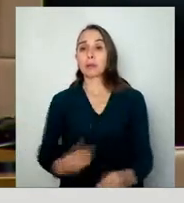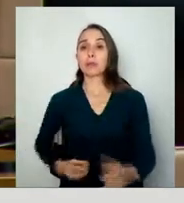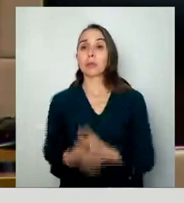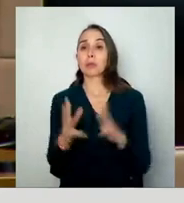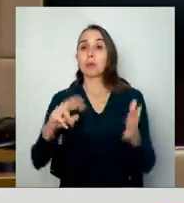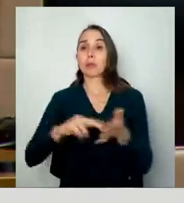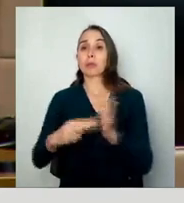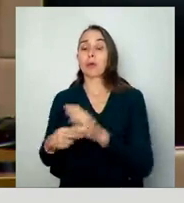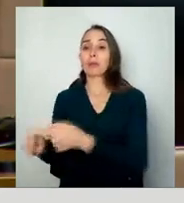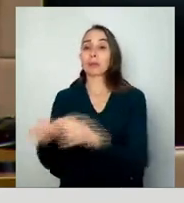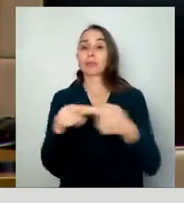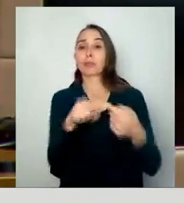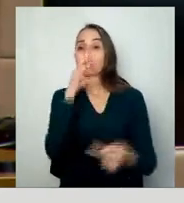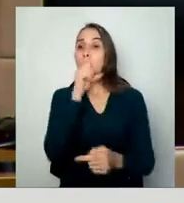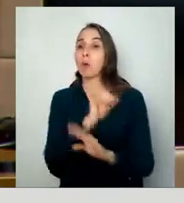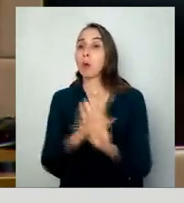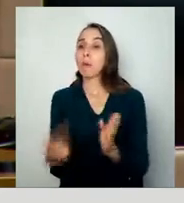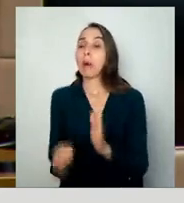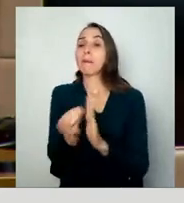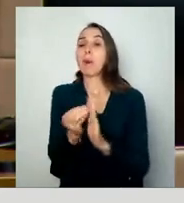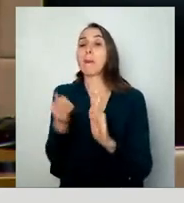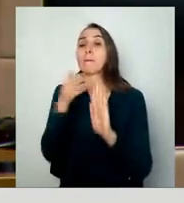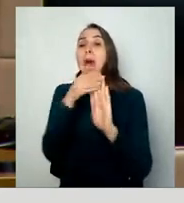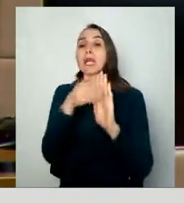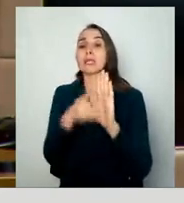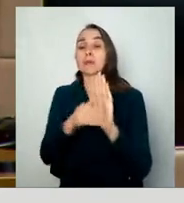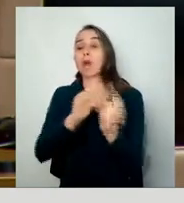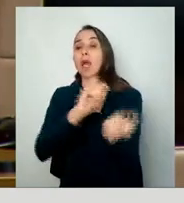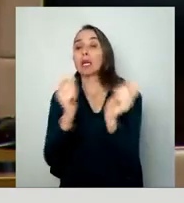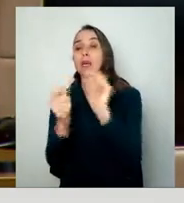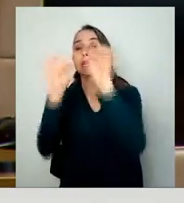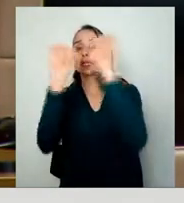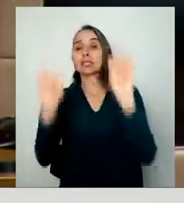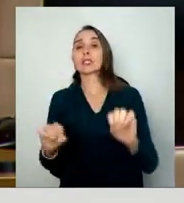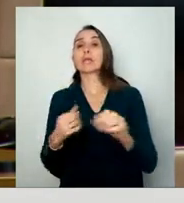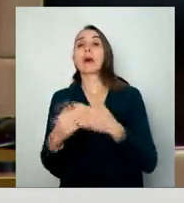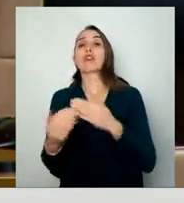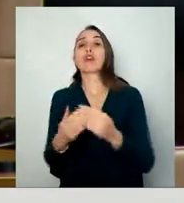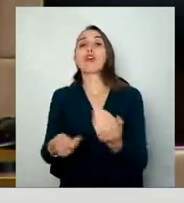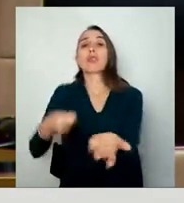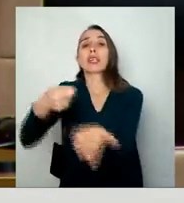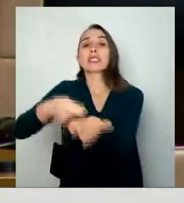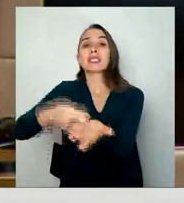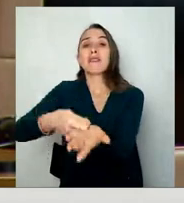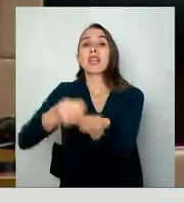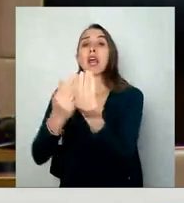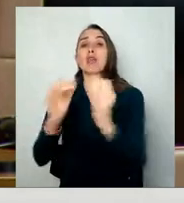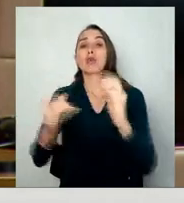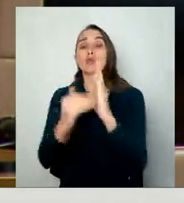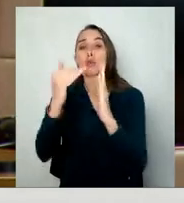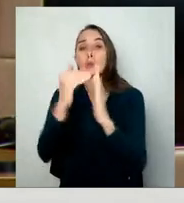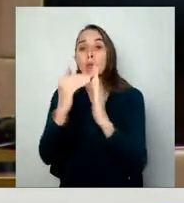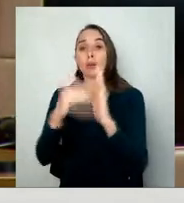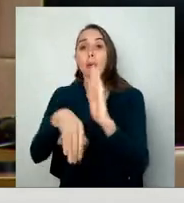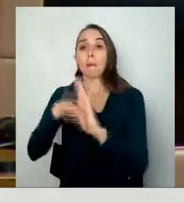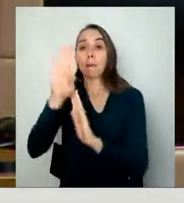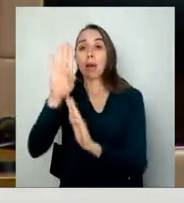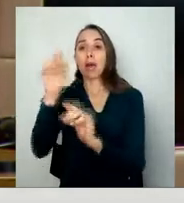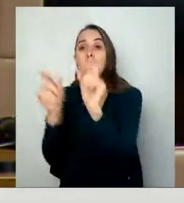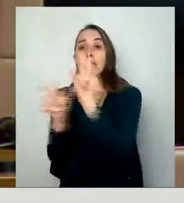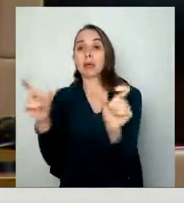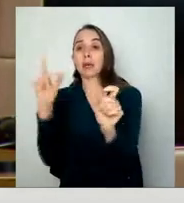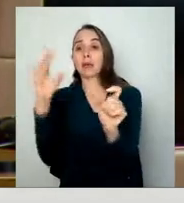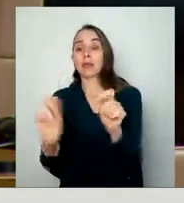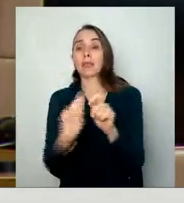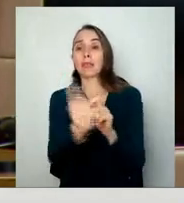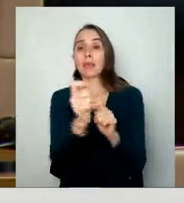aguanta más parches tenemos que cambiar este sistema de financiamiento de la educación superior basado en buena parte en la deuda y el abuso para